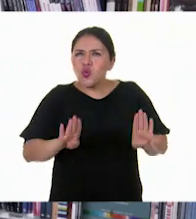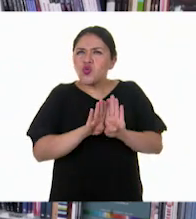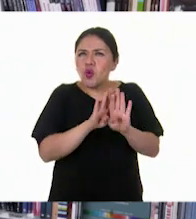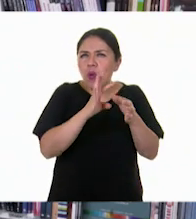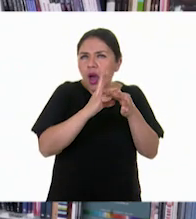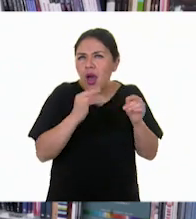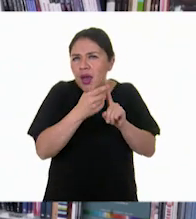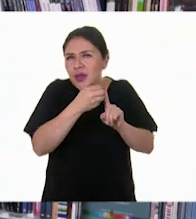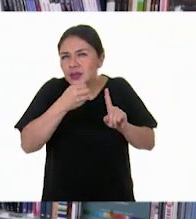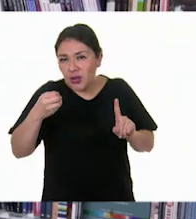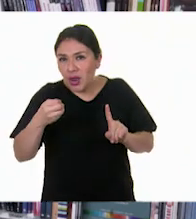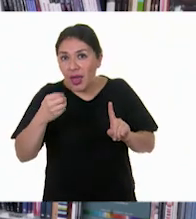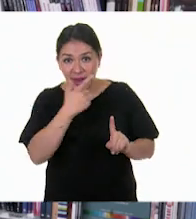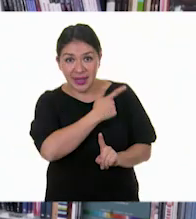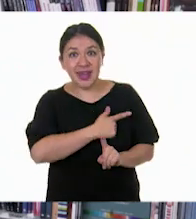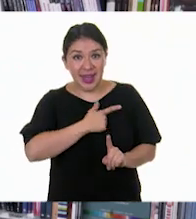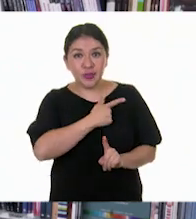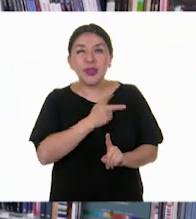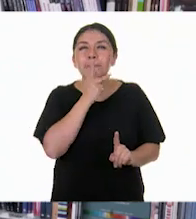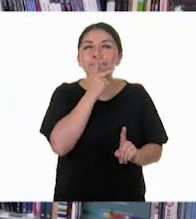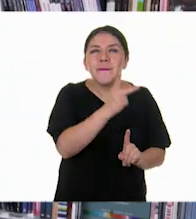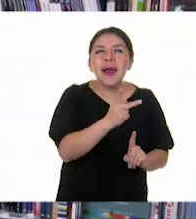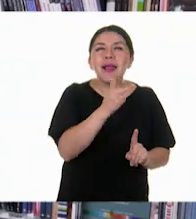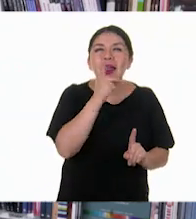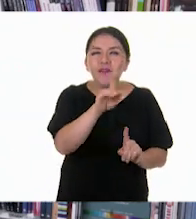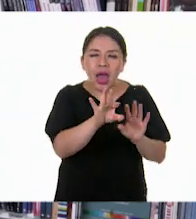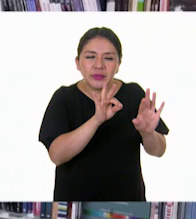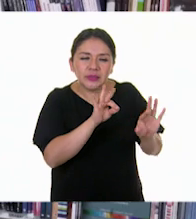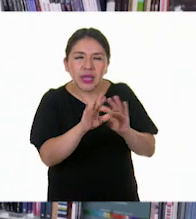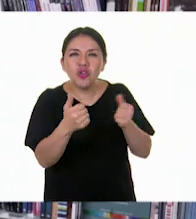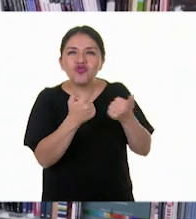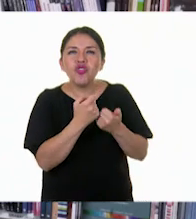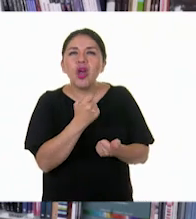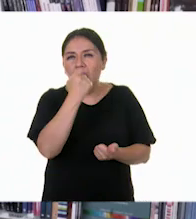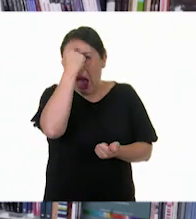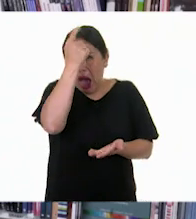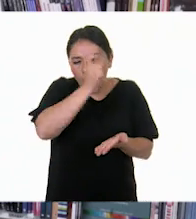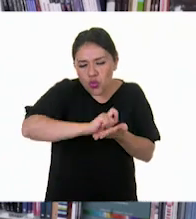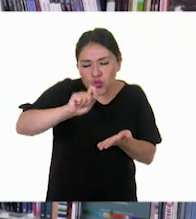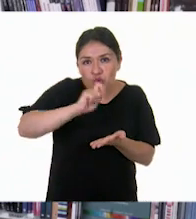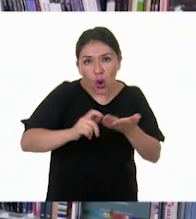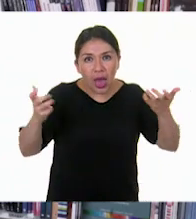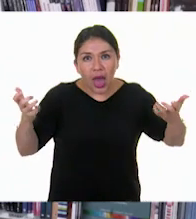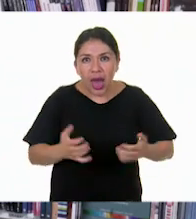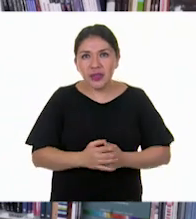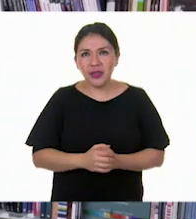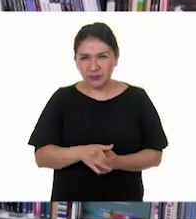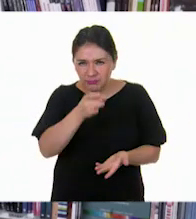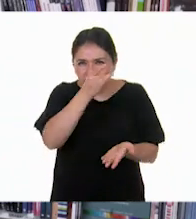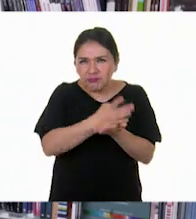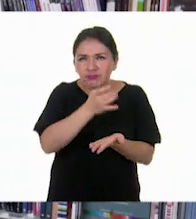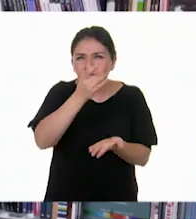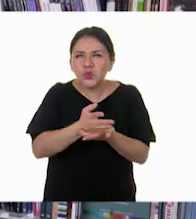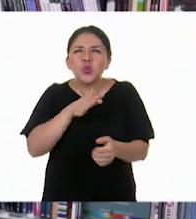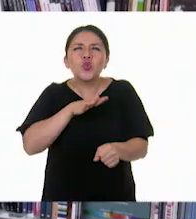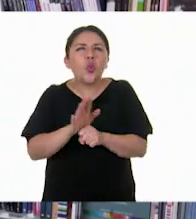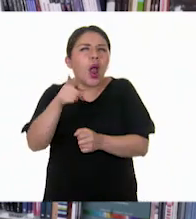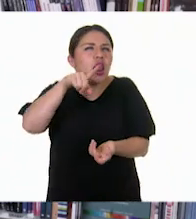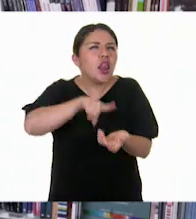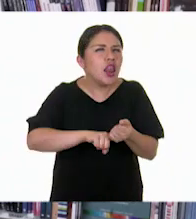narrativa? ¿Disfrutó de las palabras elegidas por el autor, por la autora? ¿Identificó el